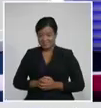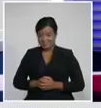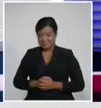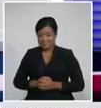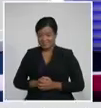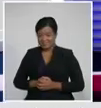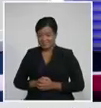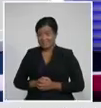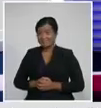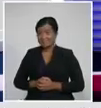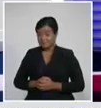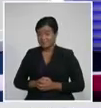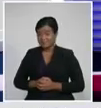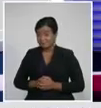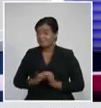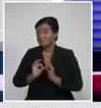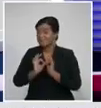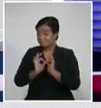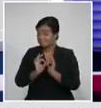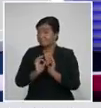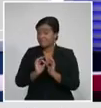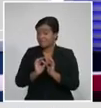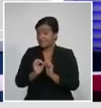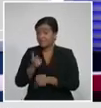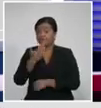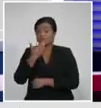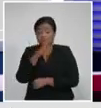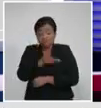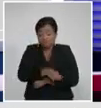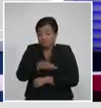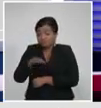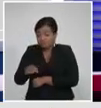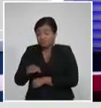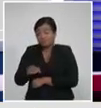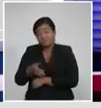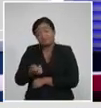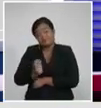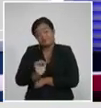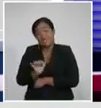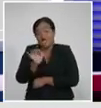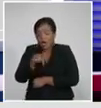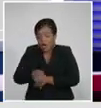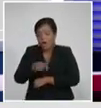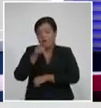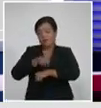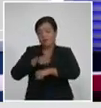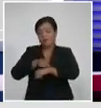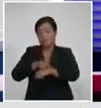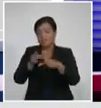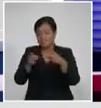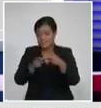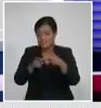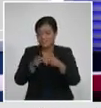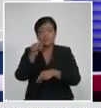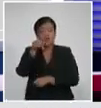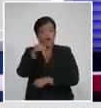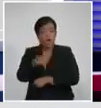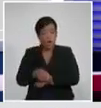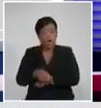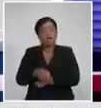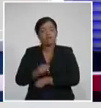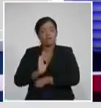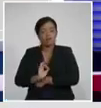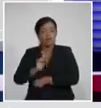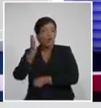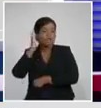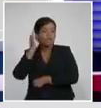¡Qué jonronazo! Dicen nuestros chamaquilis. Y qué mejor manera de entrar en el segundo momento que hoy estará dedicado a